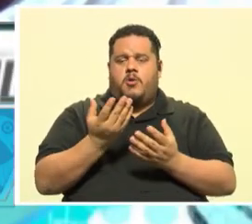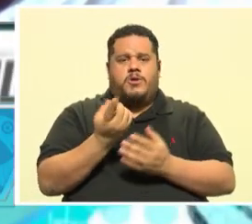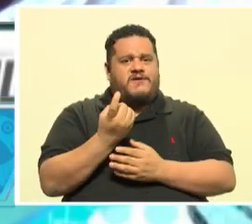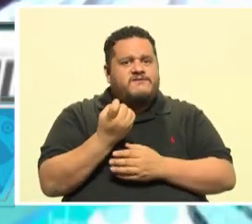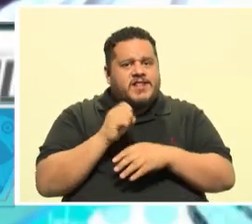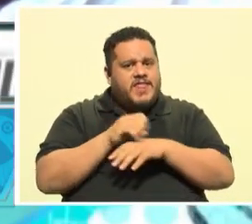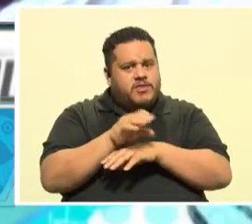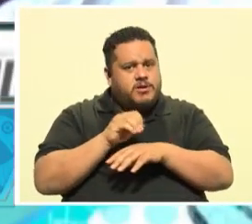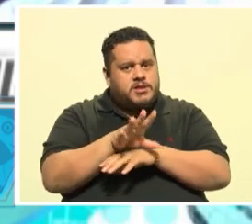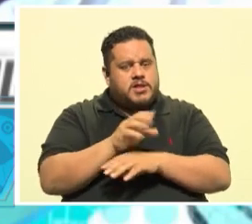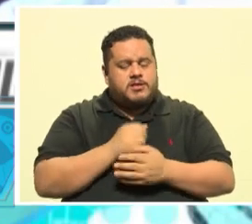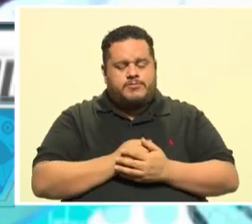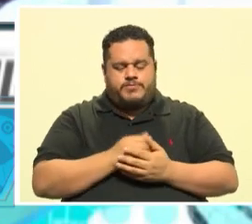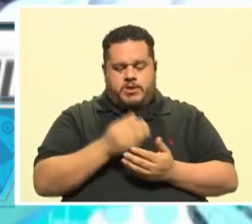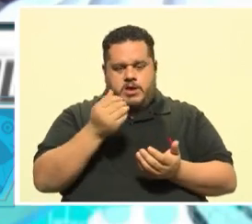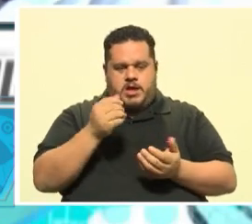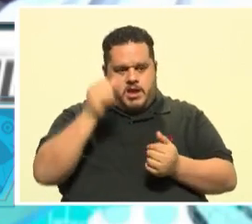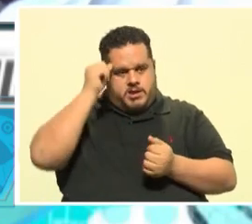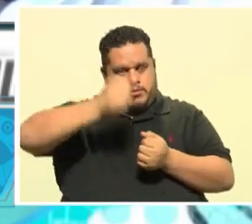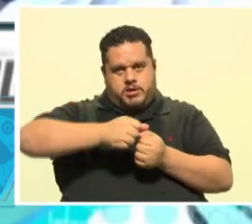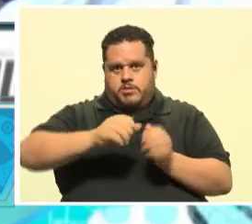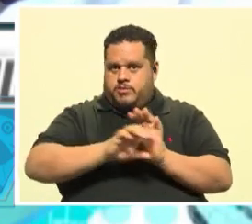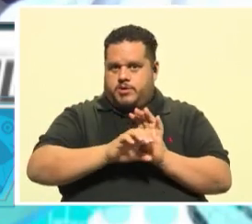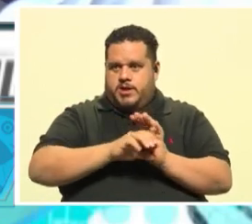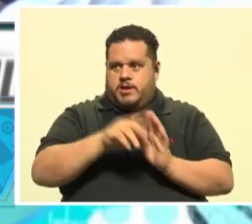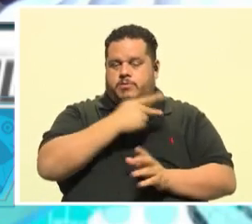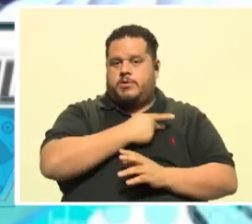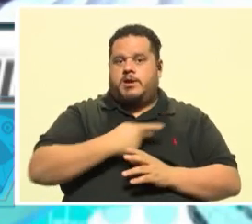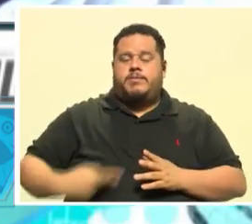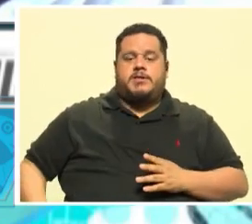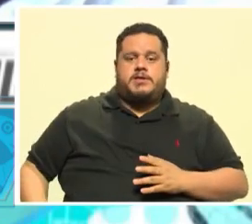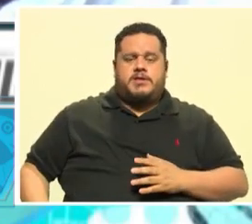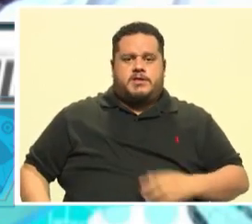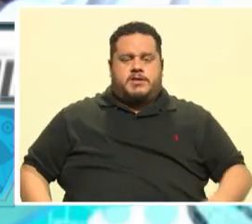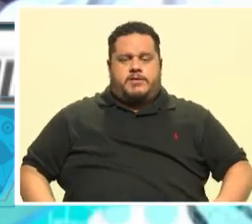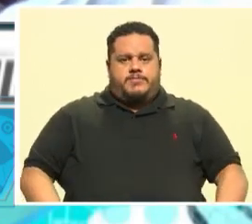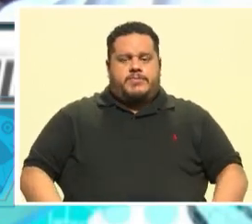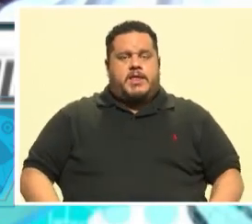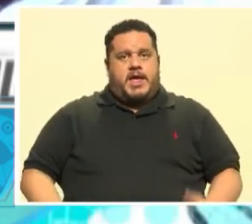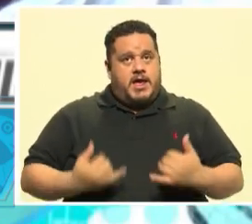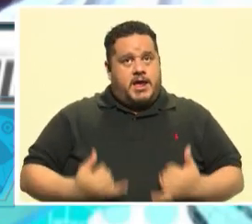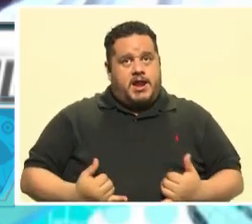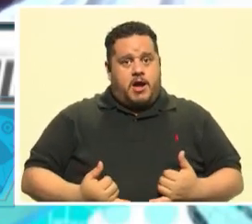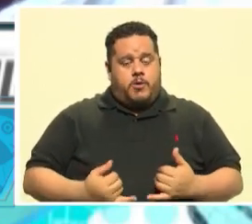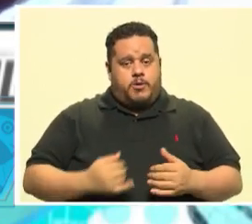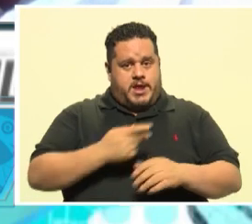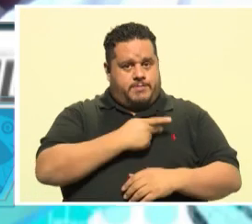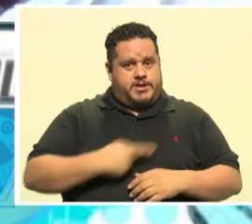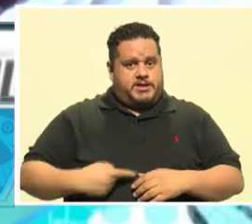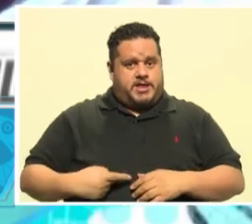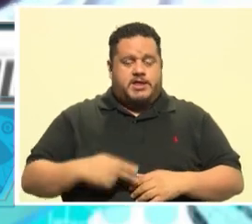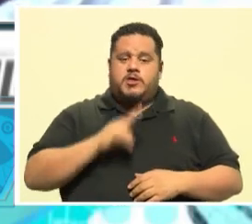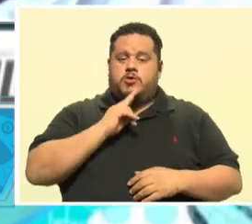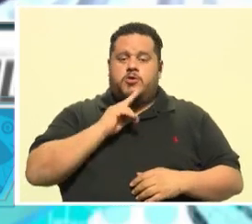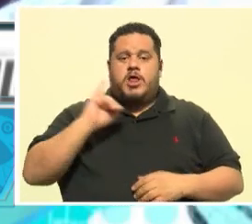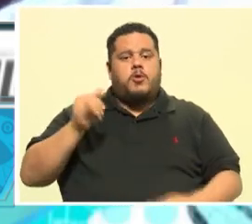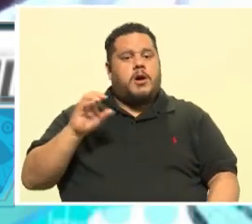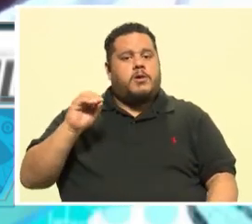solo leer de dónde soy quedo descalificado, porque ese es un lugar que tiene un enorme estigma, un